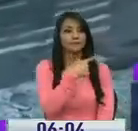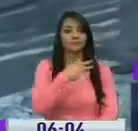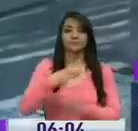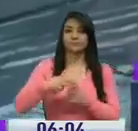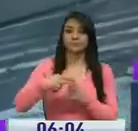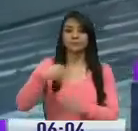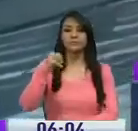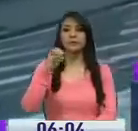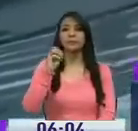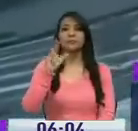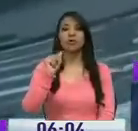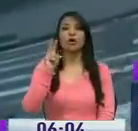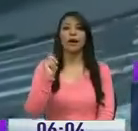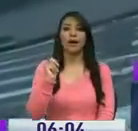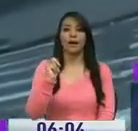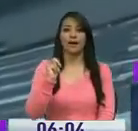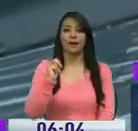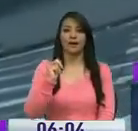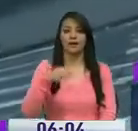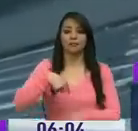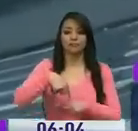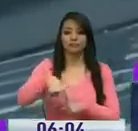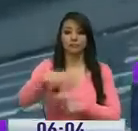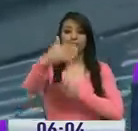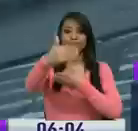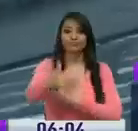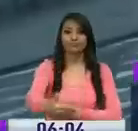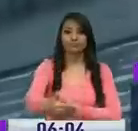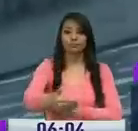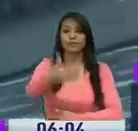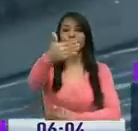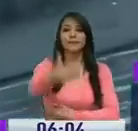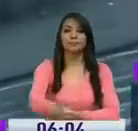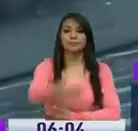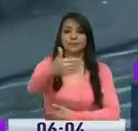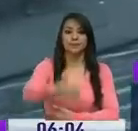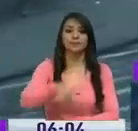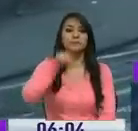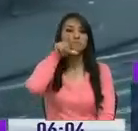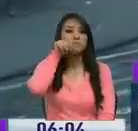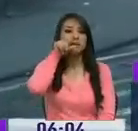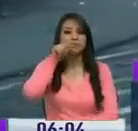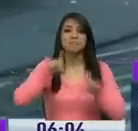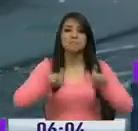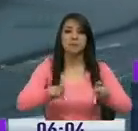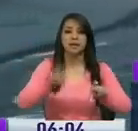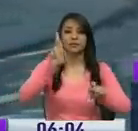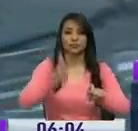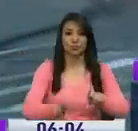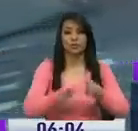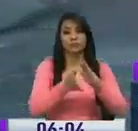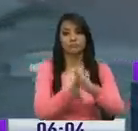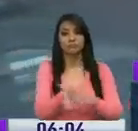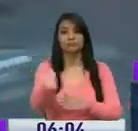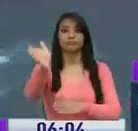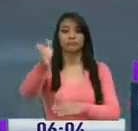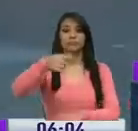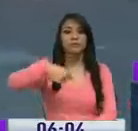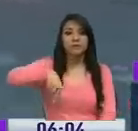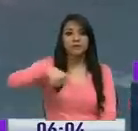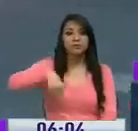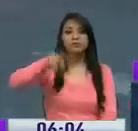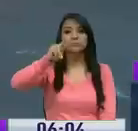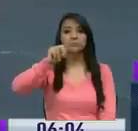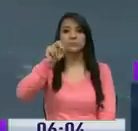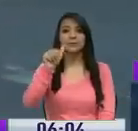Malverde es el límite del pico y placa en la zona sur de la capital de allí hacia la avenida quitumbe ñan y los demás